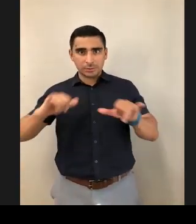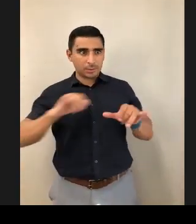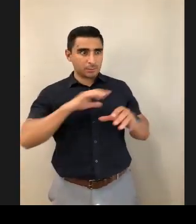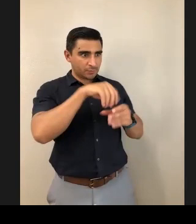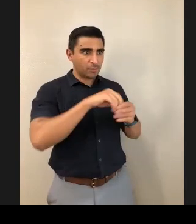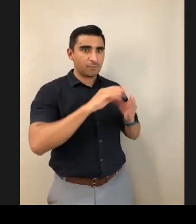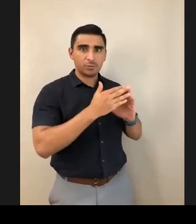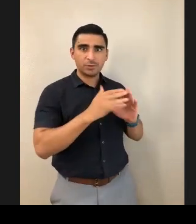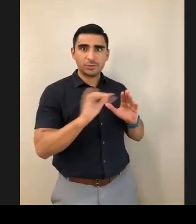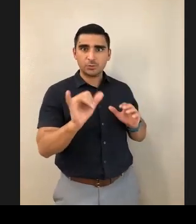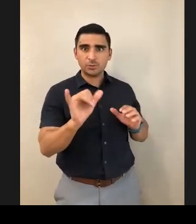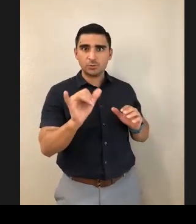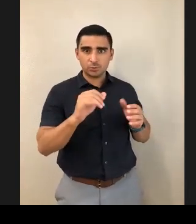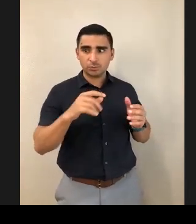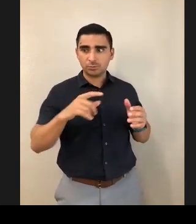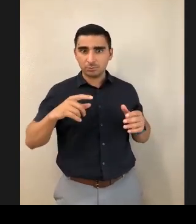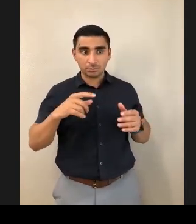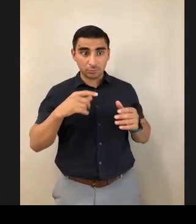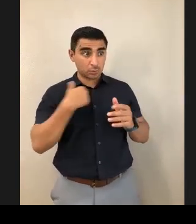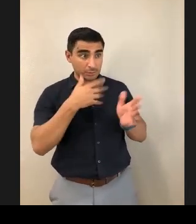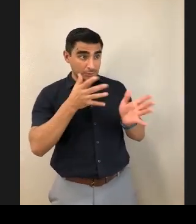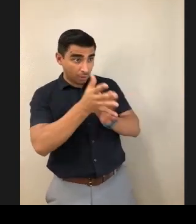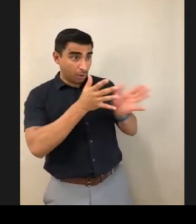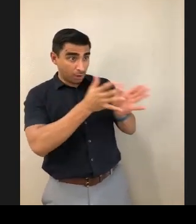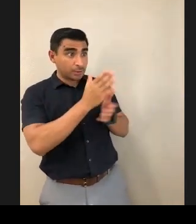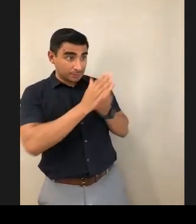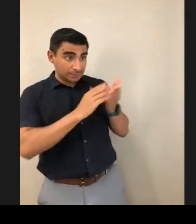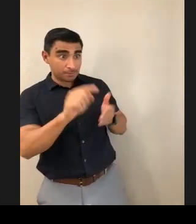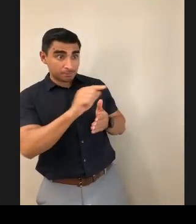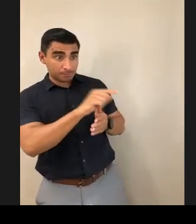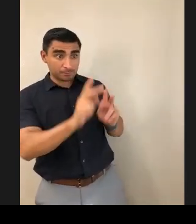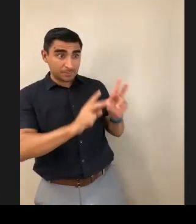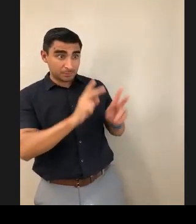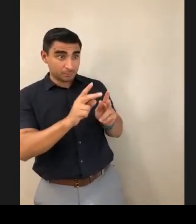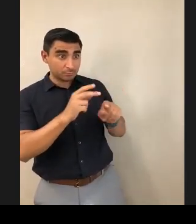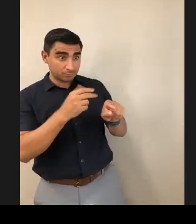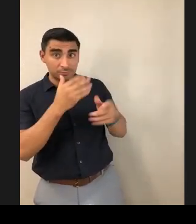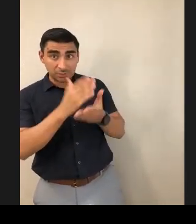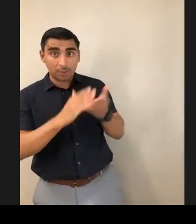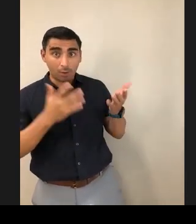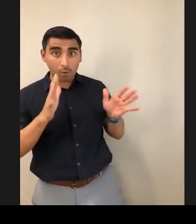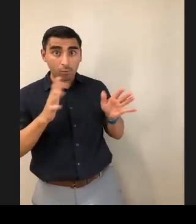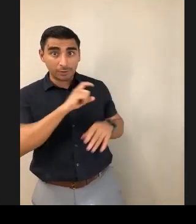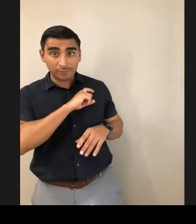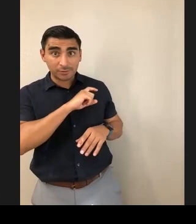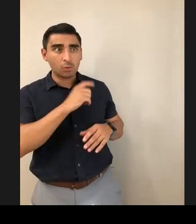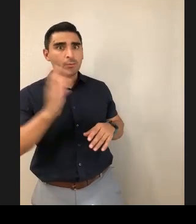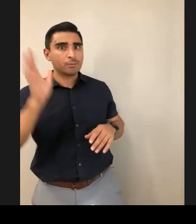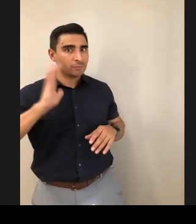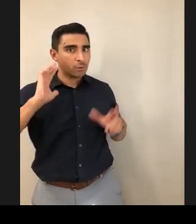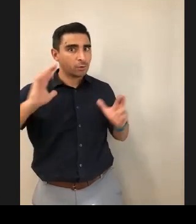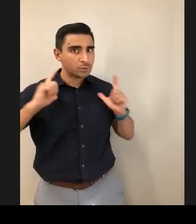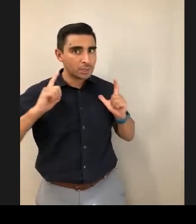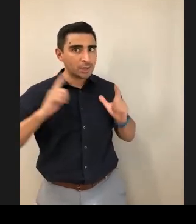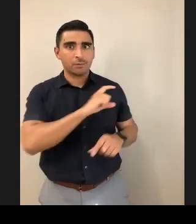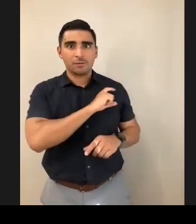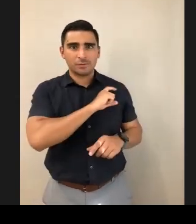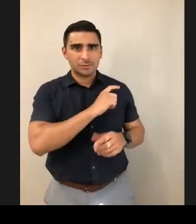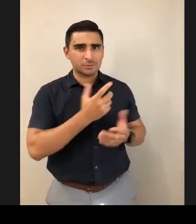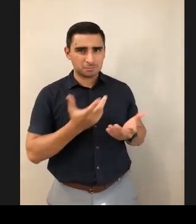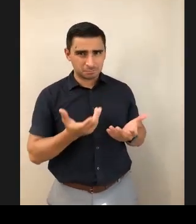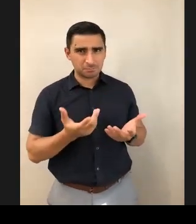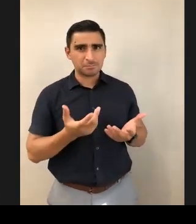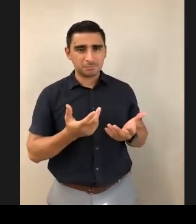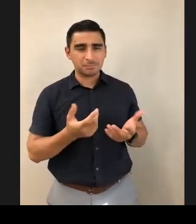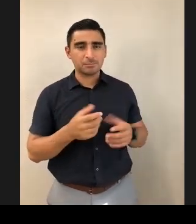nuestra comunidad. Cuando hablamos de participación de la comunidad, estamos incluyendo a la policía. Pero al final